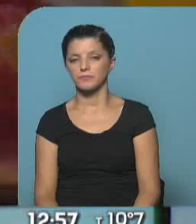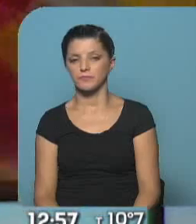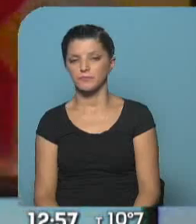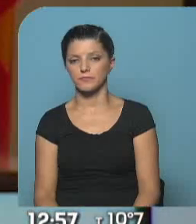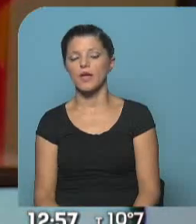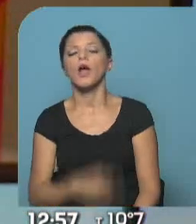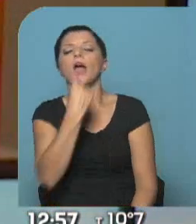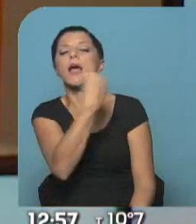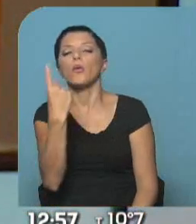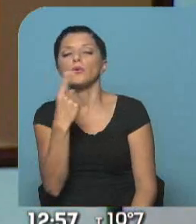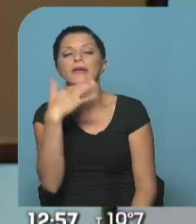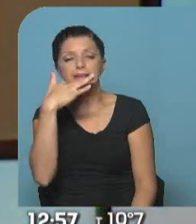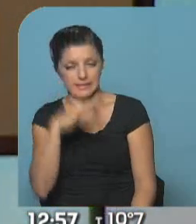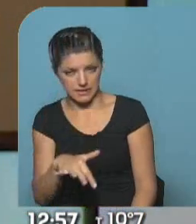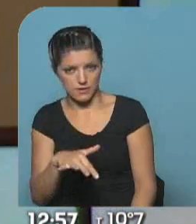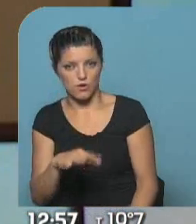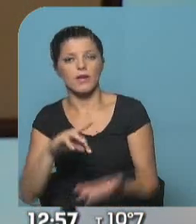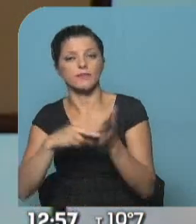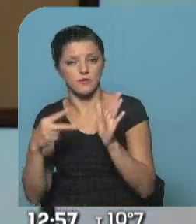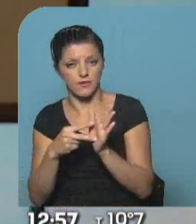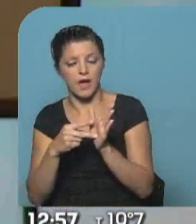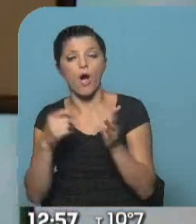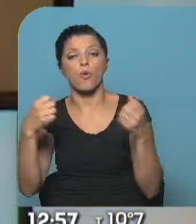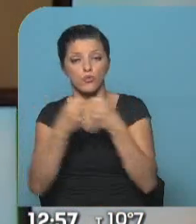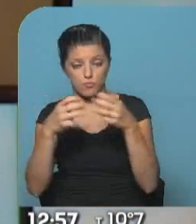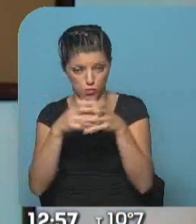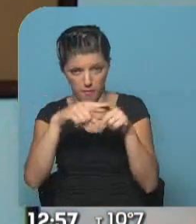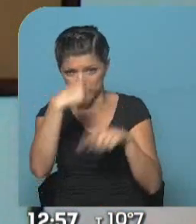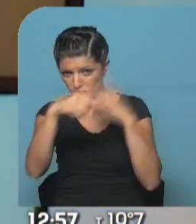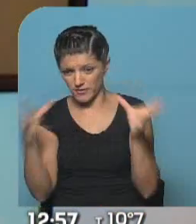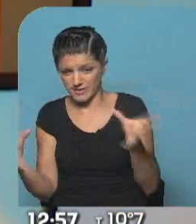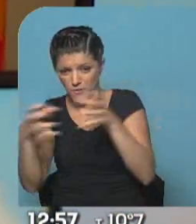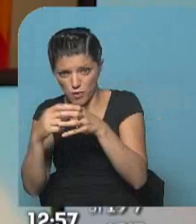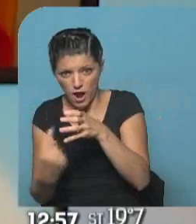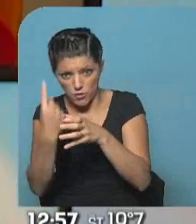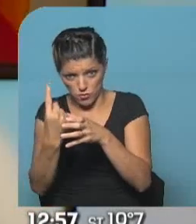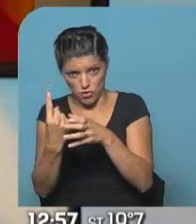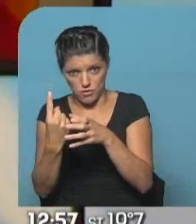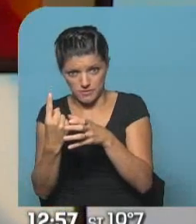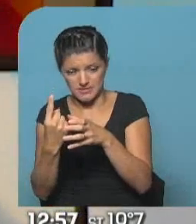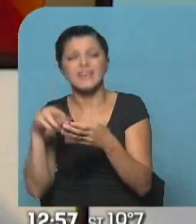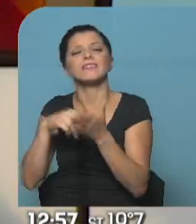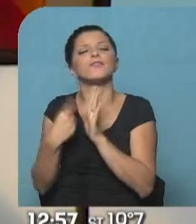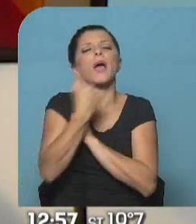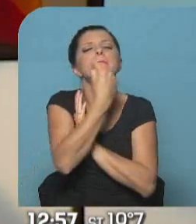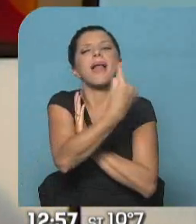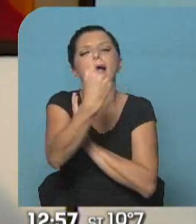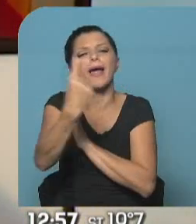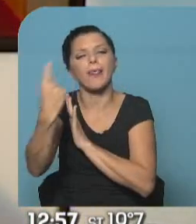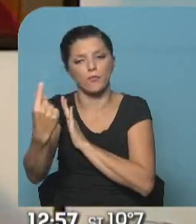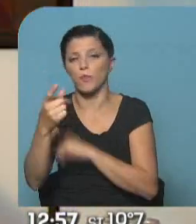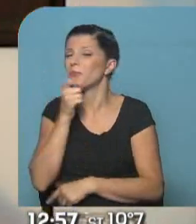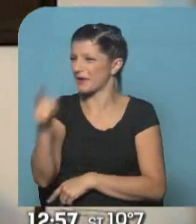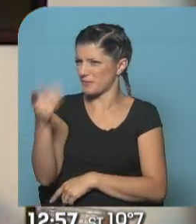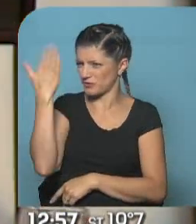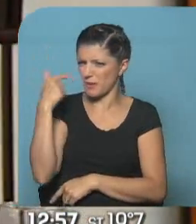define de lo que significa integrar una coalición con una Merkel muy disminuida por otro lado, ¿no? Es decir, lo que uno ve ahí, el informe sobre Chile es